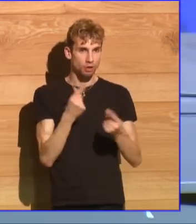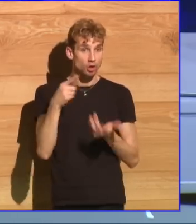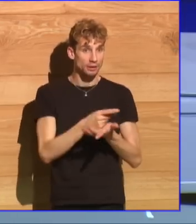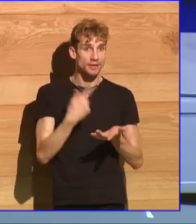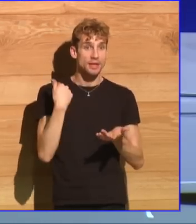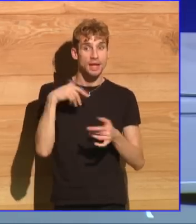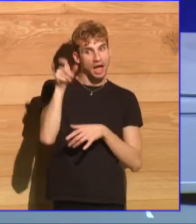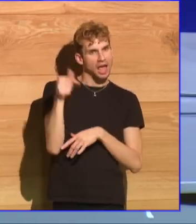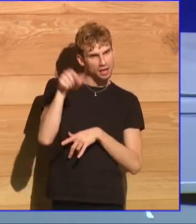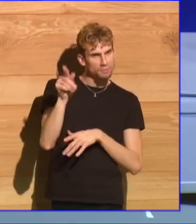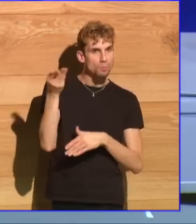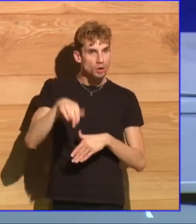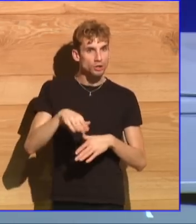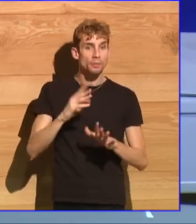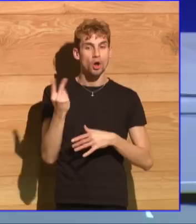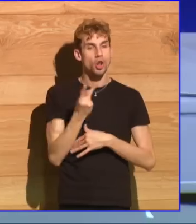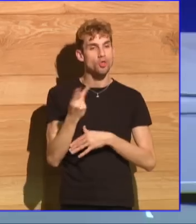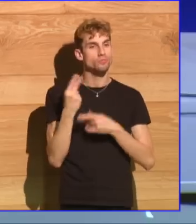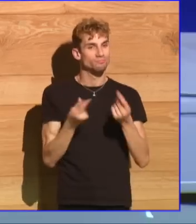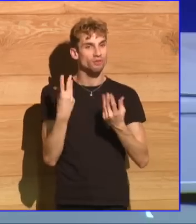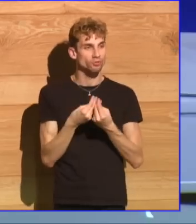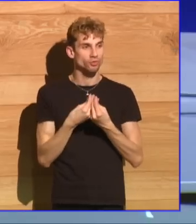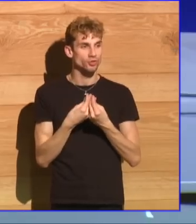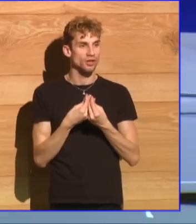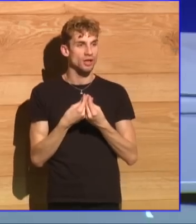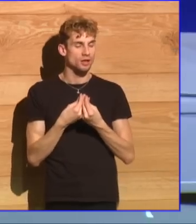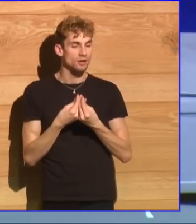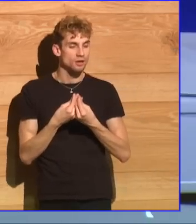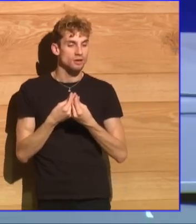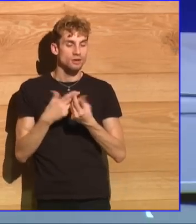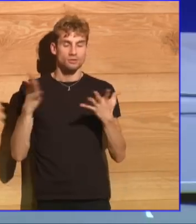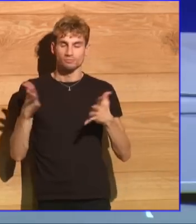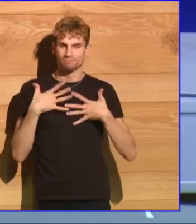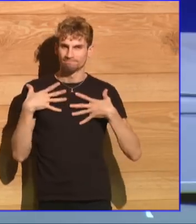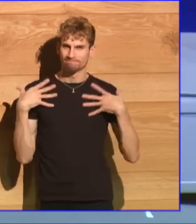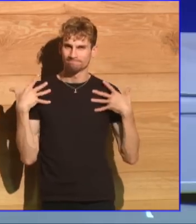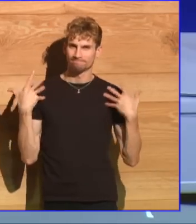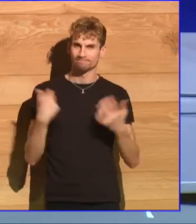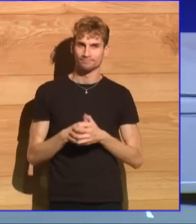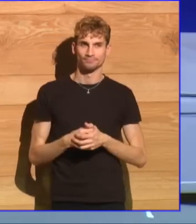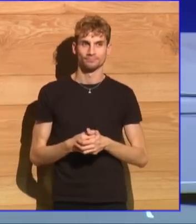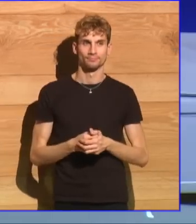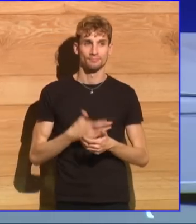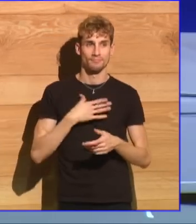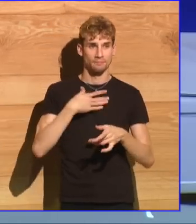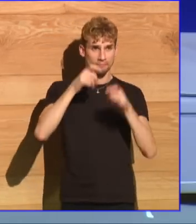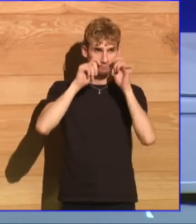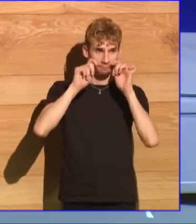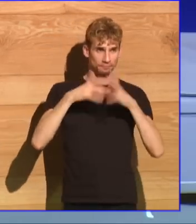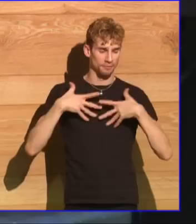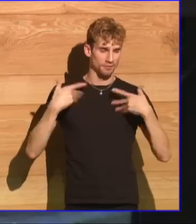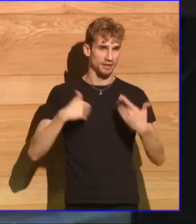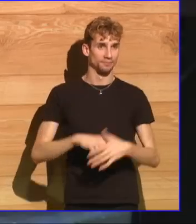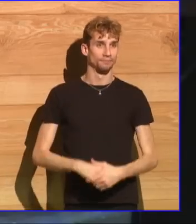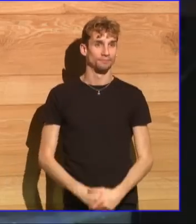ha muerto él, y la bailan juntos. Por favor. Mira, me emociono ya, me emociono.